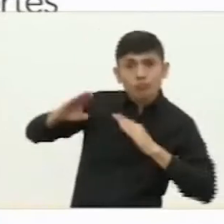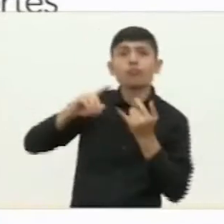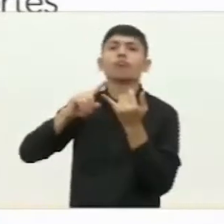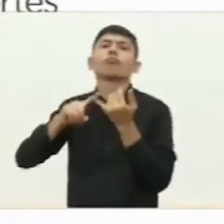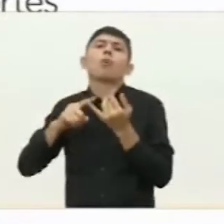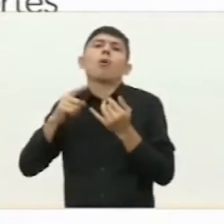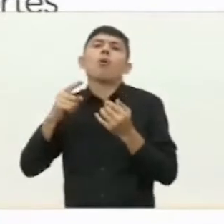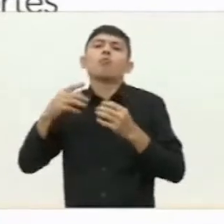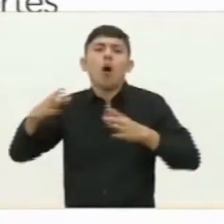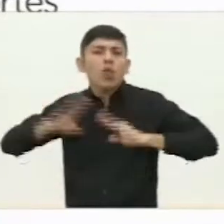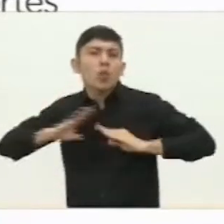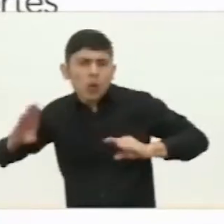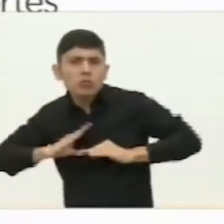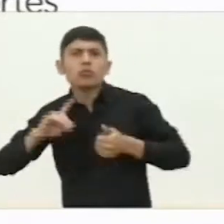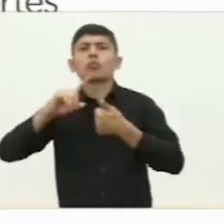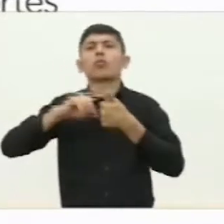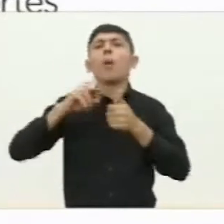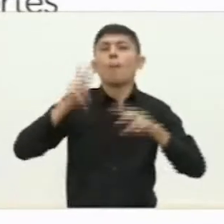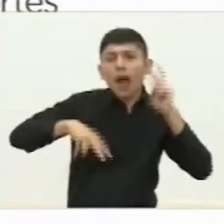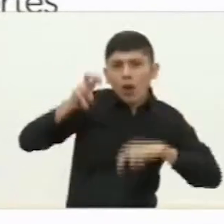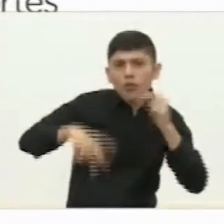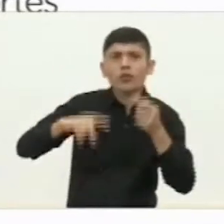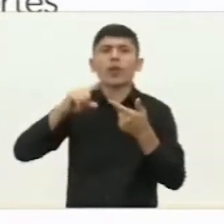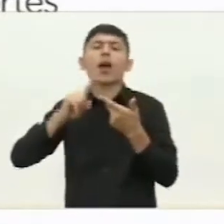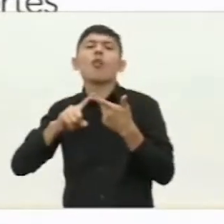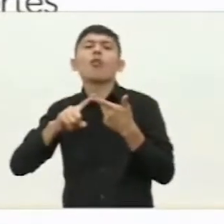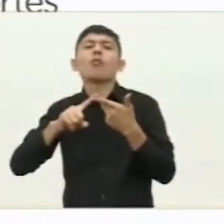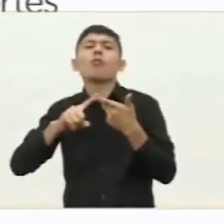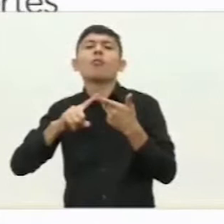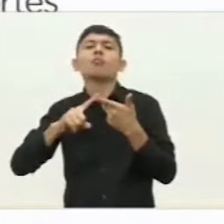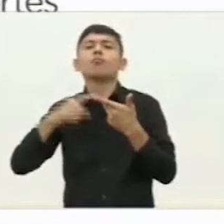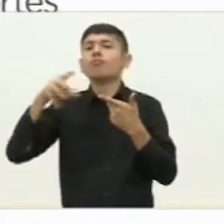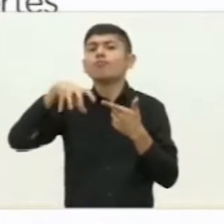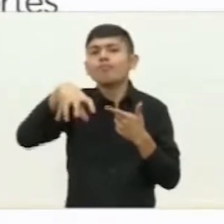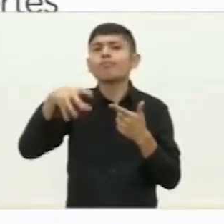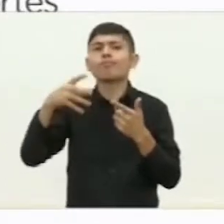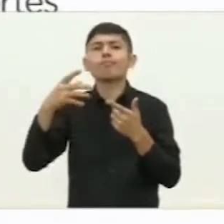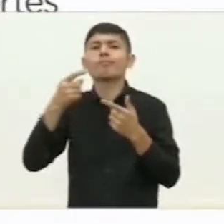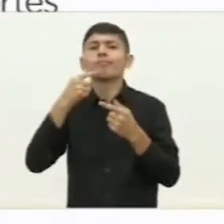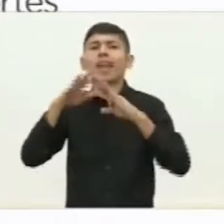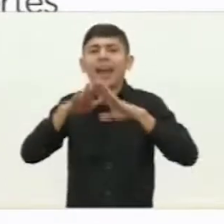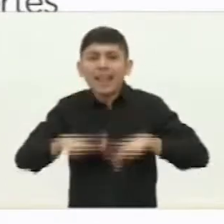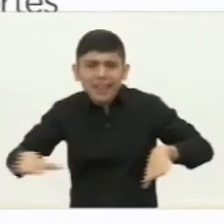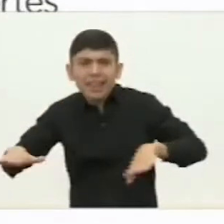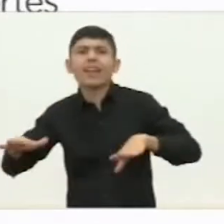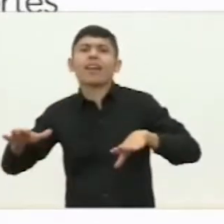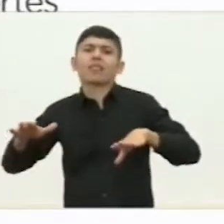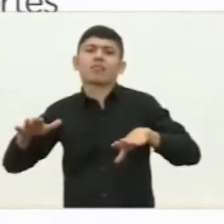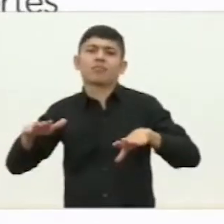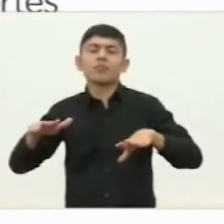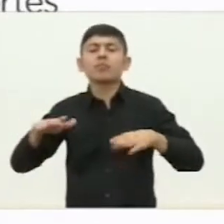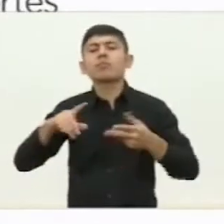centros de pilates, peloteros, establecimientos maternales de jardines